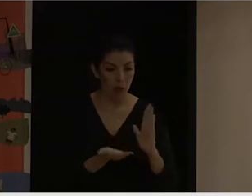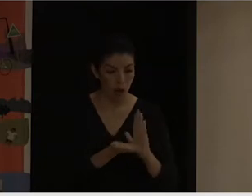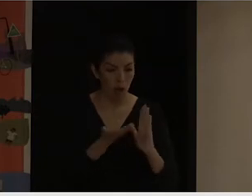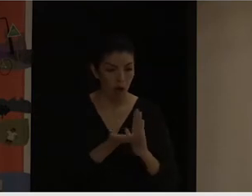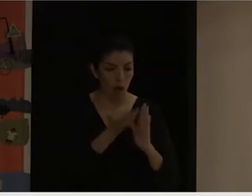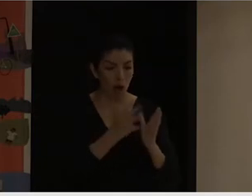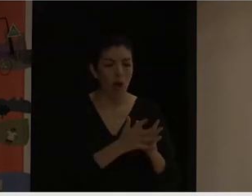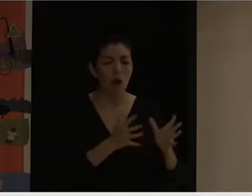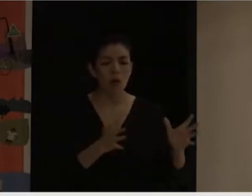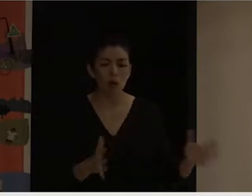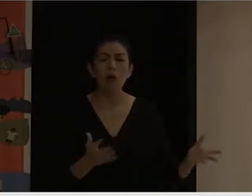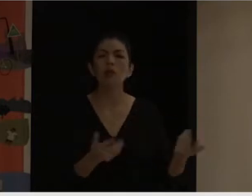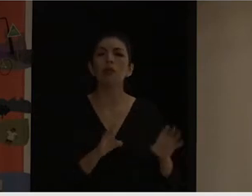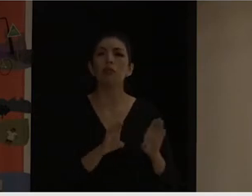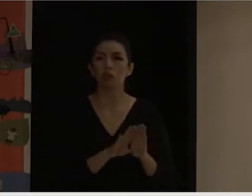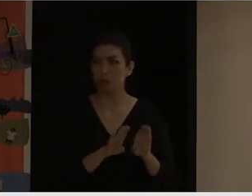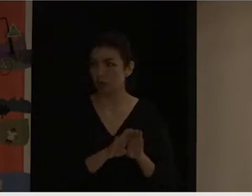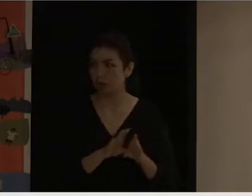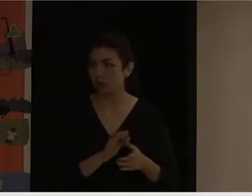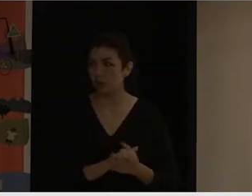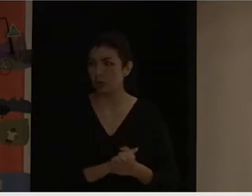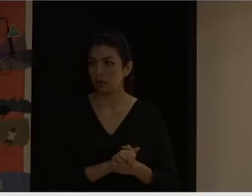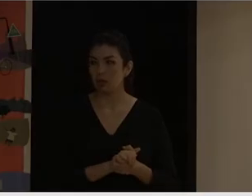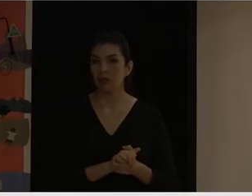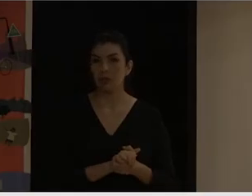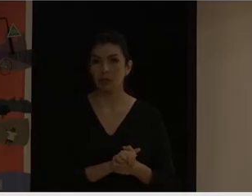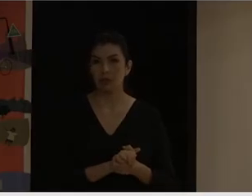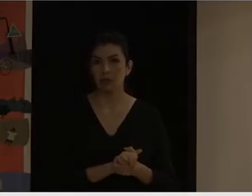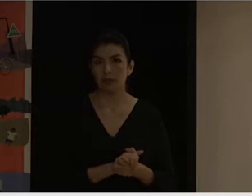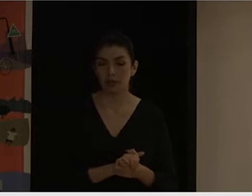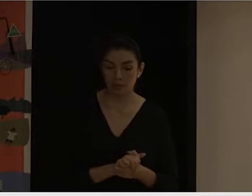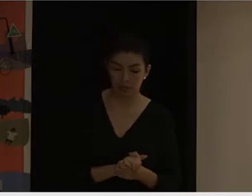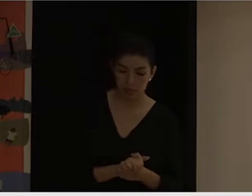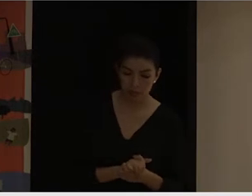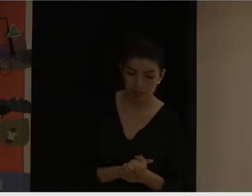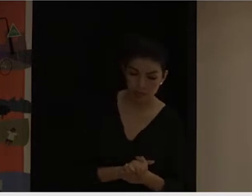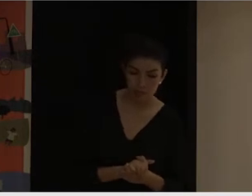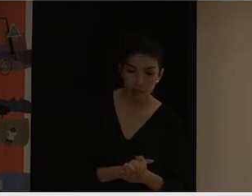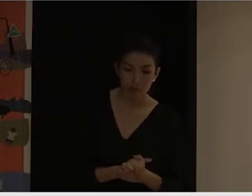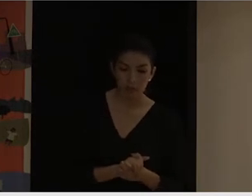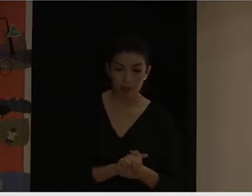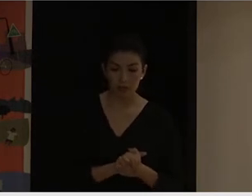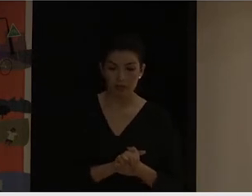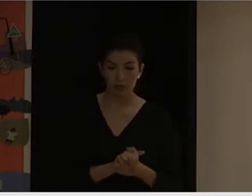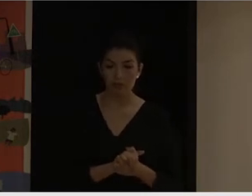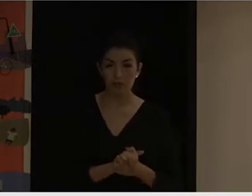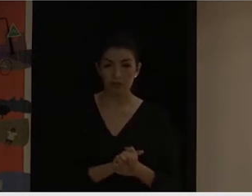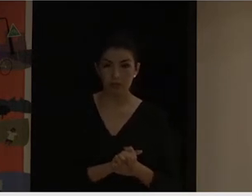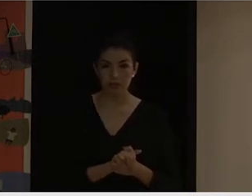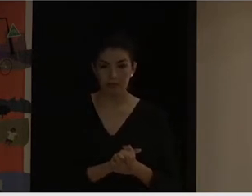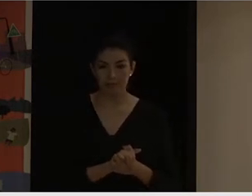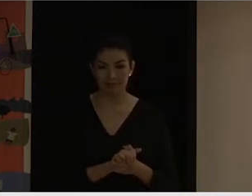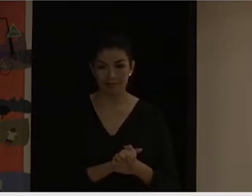ahí, resaltar como una que es como muy importante, esta visión de el cambio en las